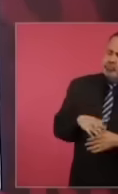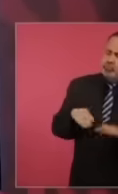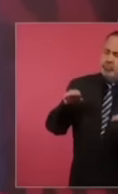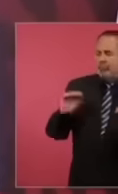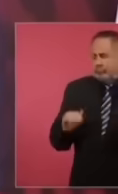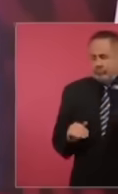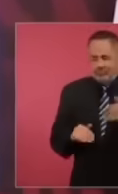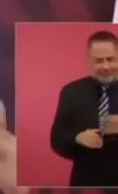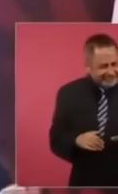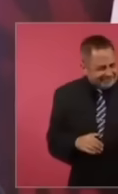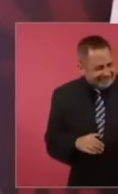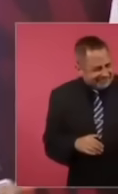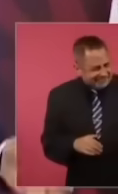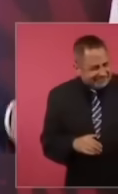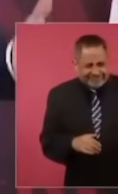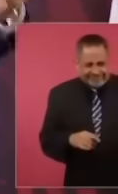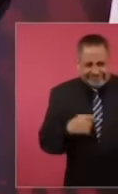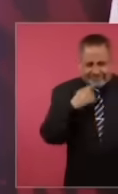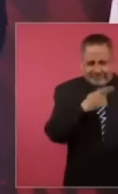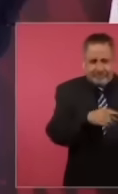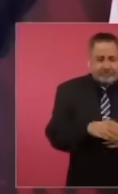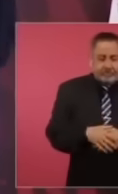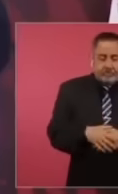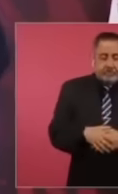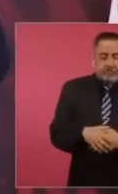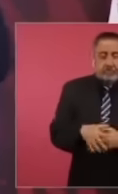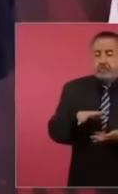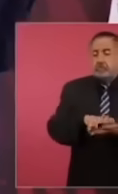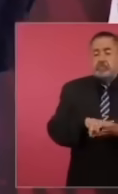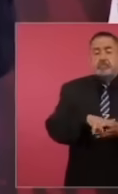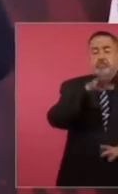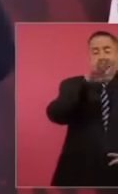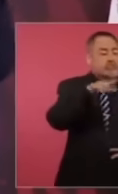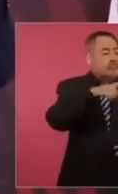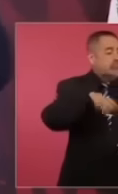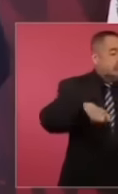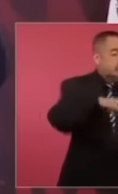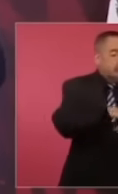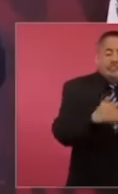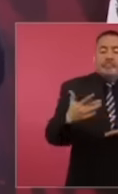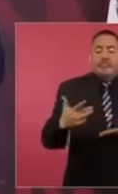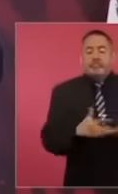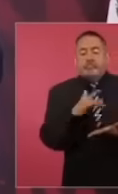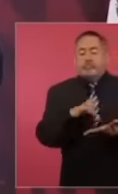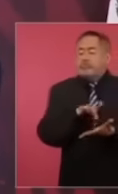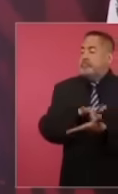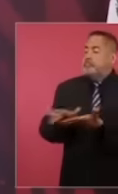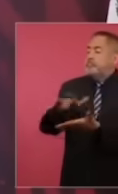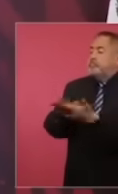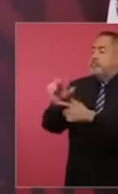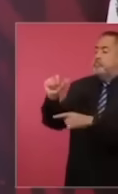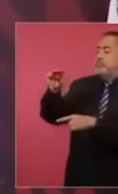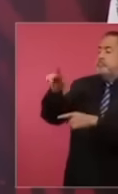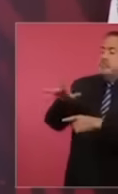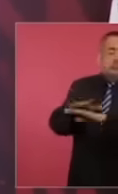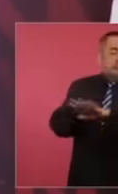y que la mayoría de los medios nos apoya a nosotros.